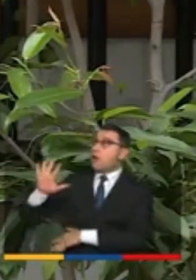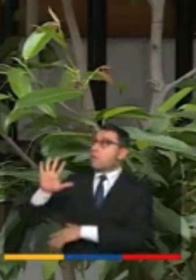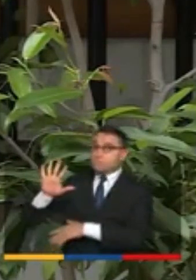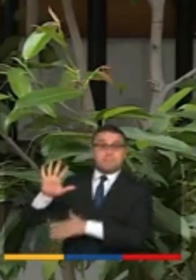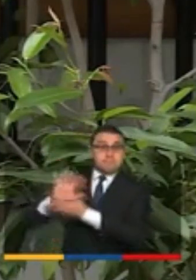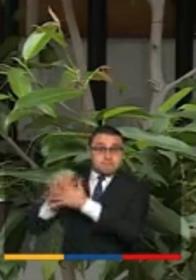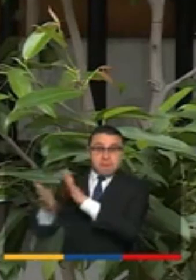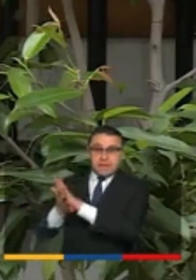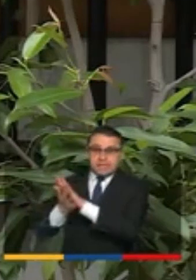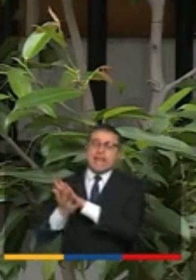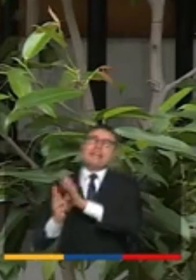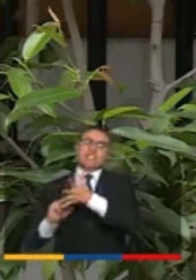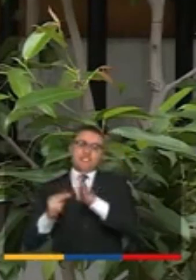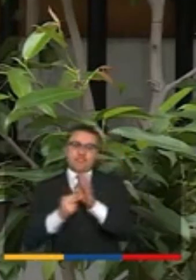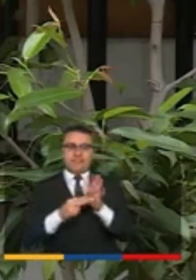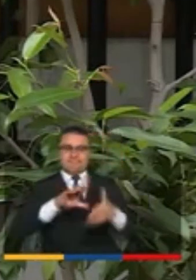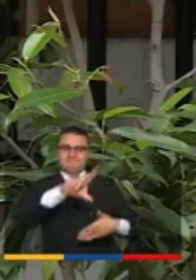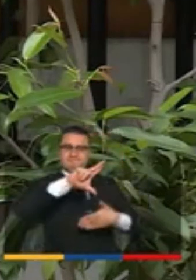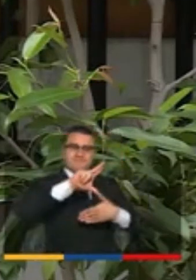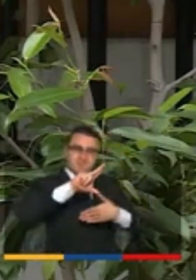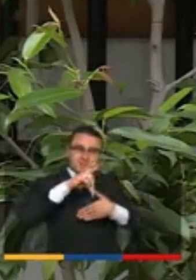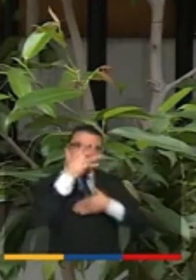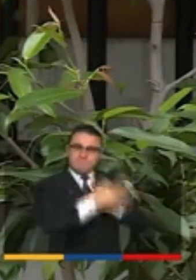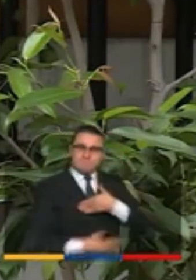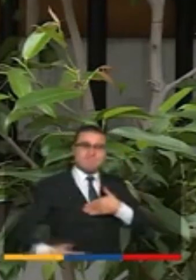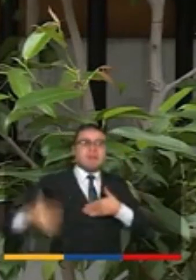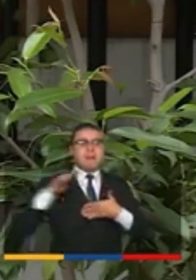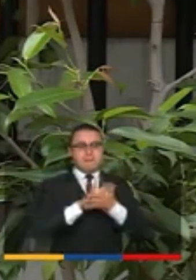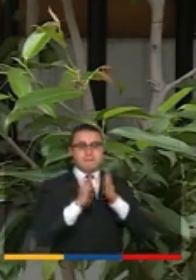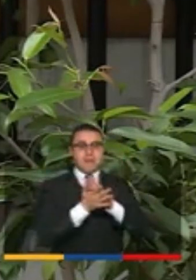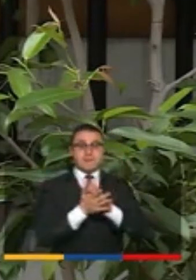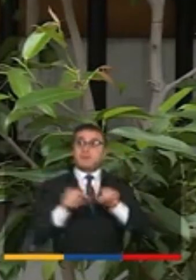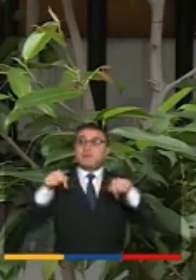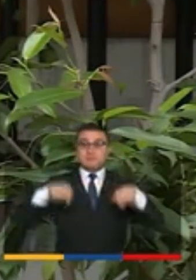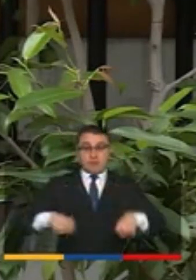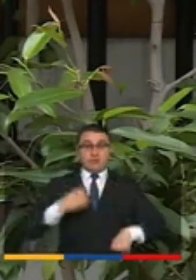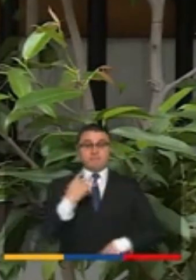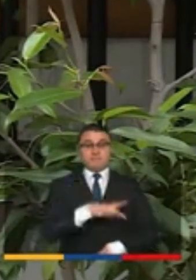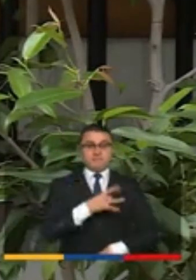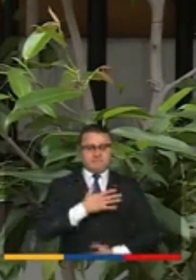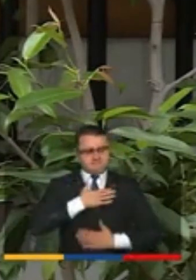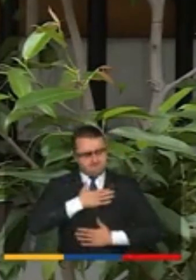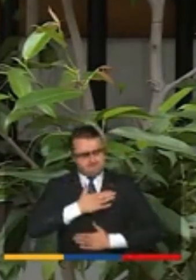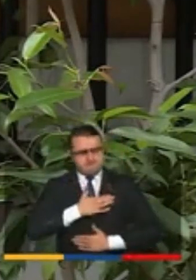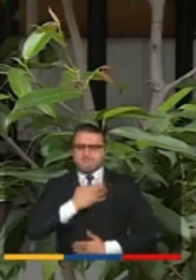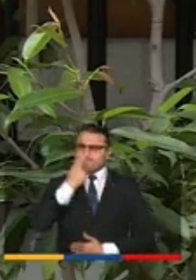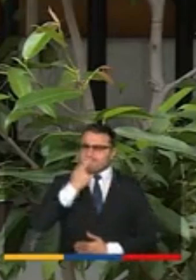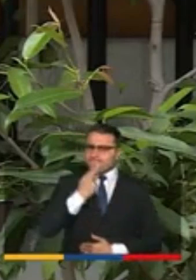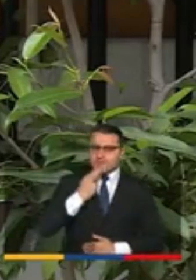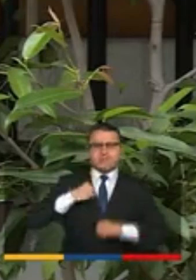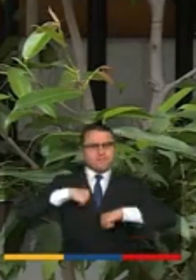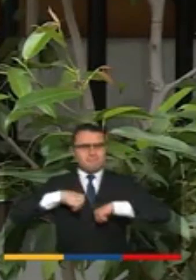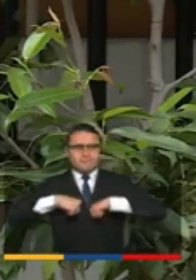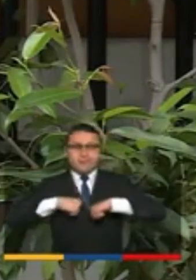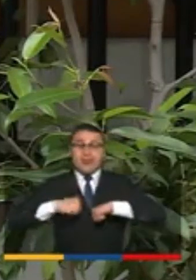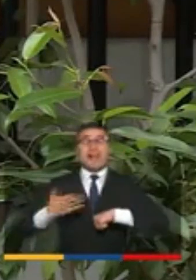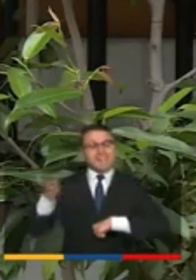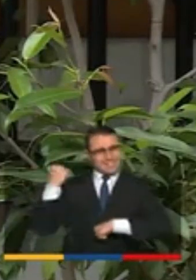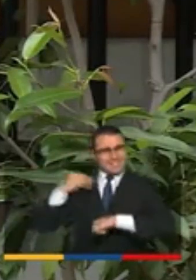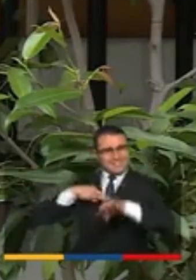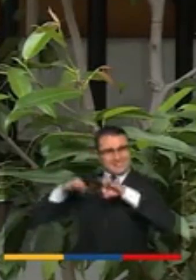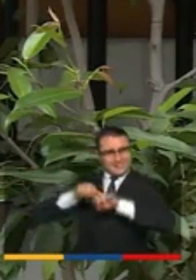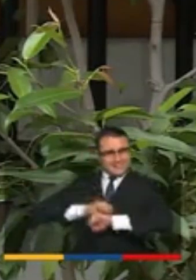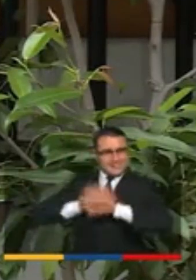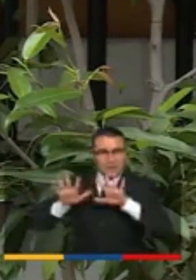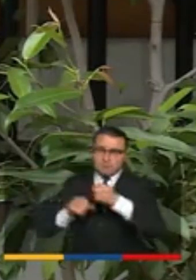que no podemos dejar de construir y que también Chile está firmemente comprometido por medio de las acciones que ya hemos detallado y también